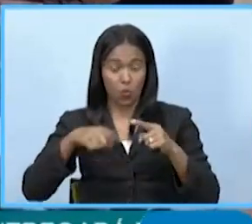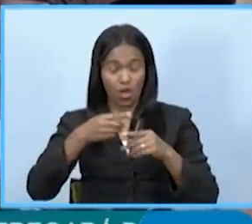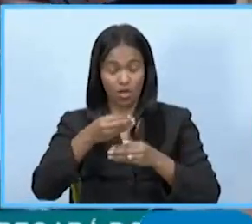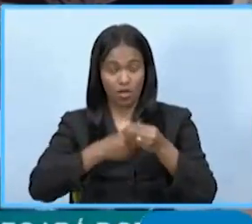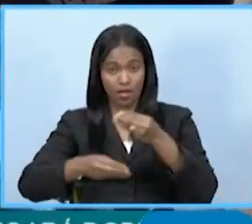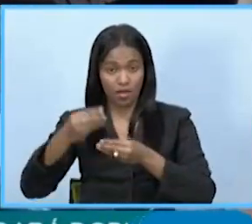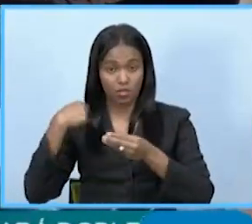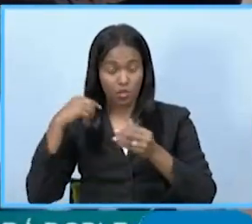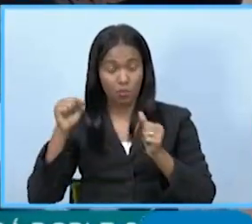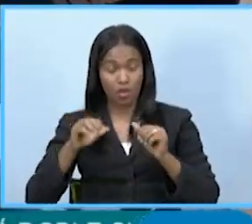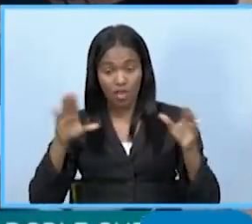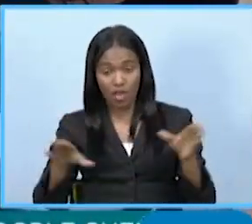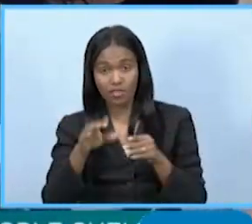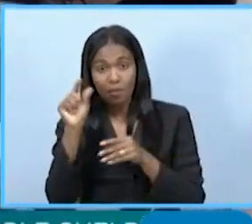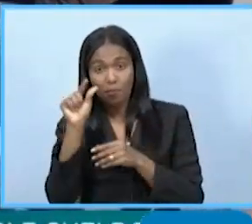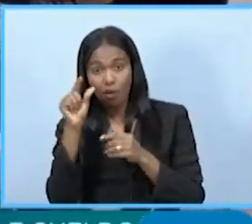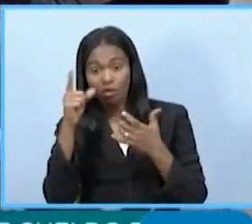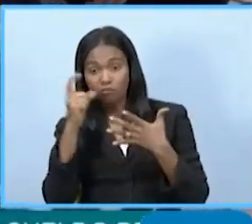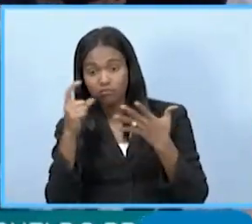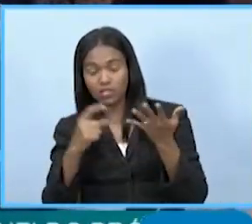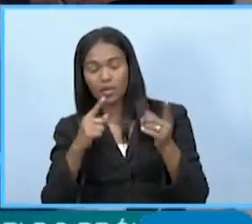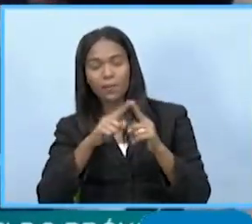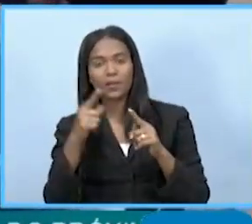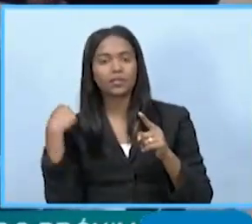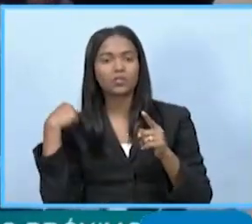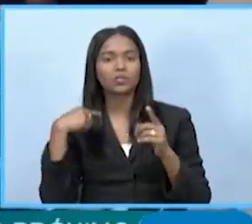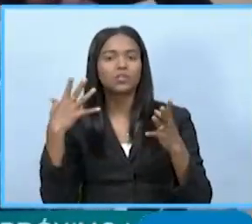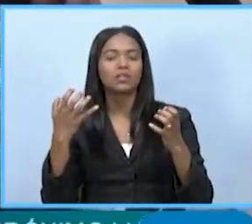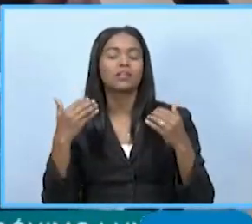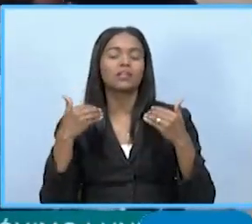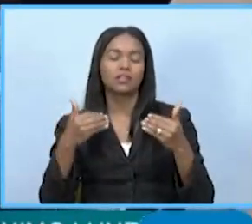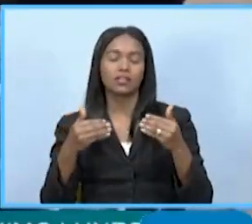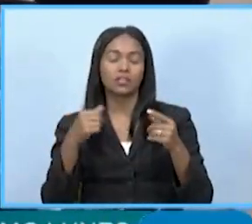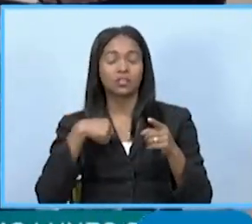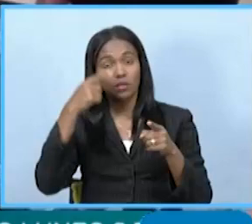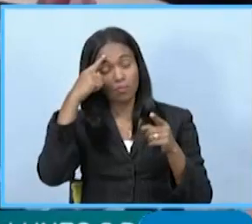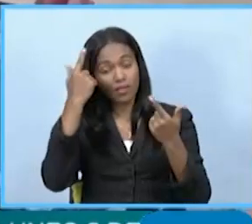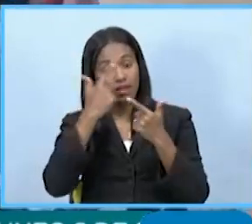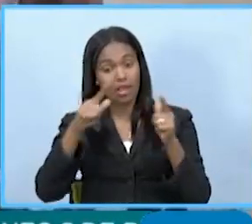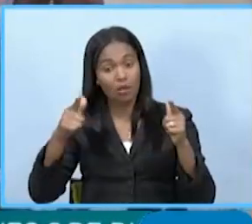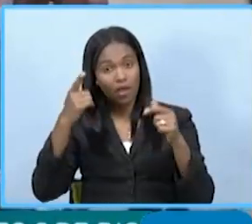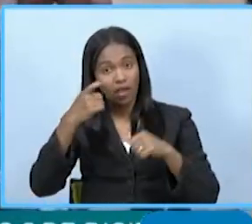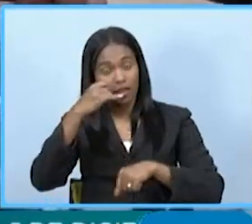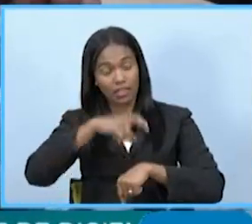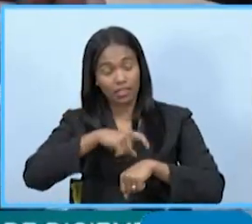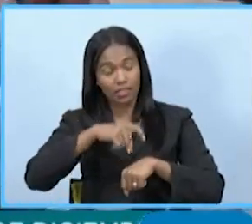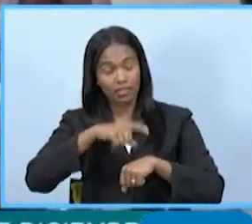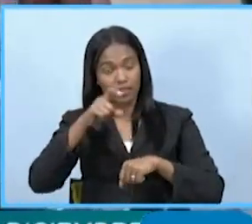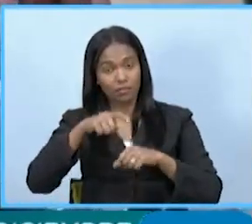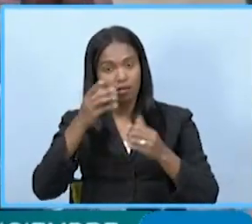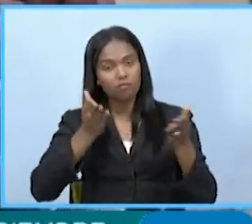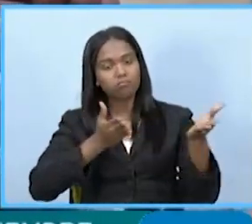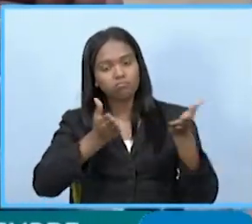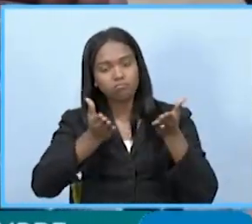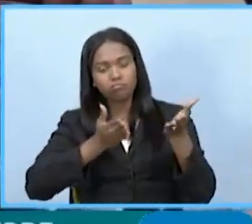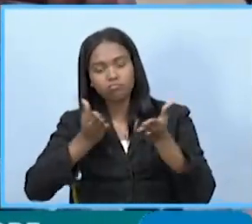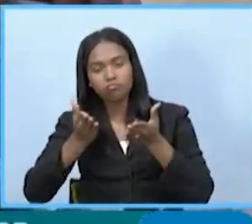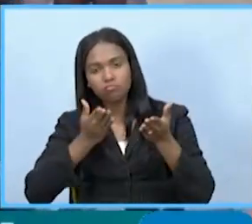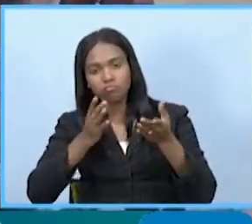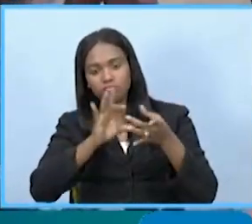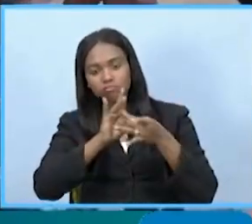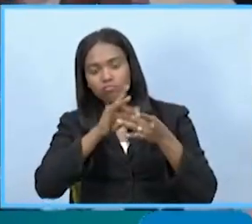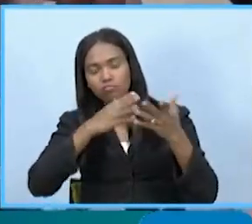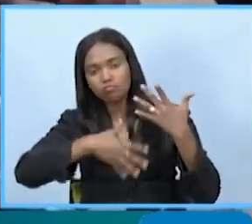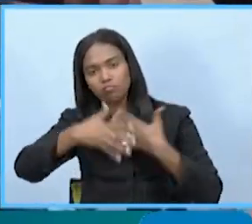podemos hacer poca cosa, pero tratamos de ponderar. Ahora yo creo que el lenguaje de este momento es de conversar, de conciliar en